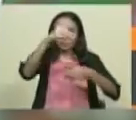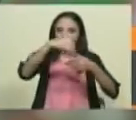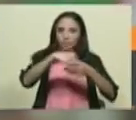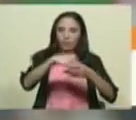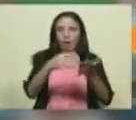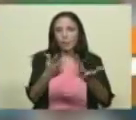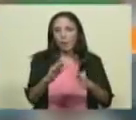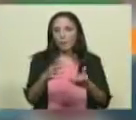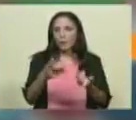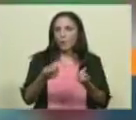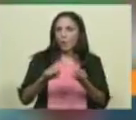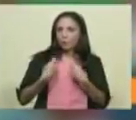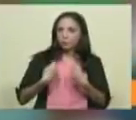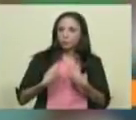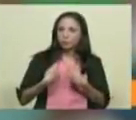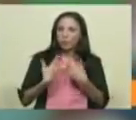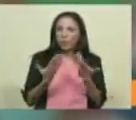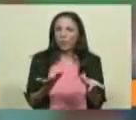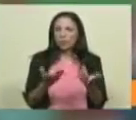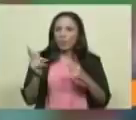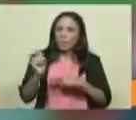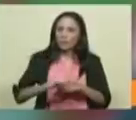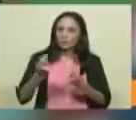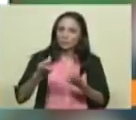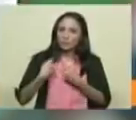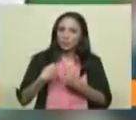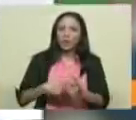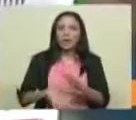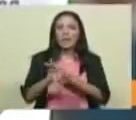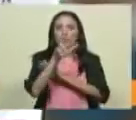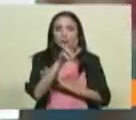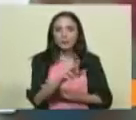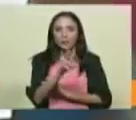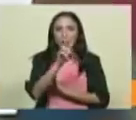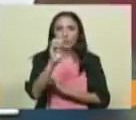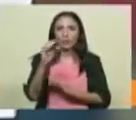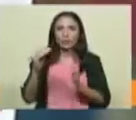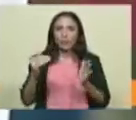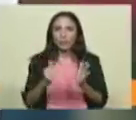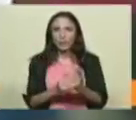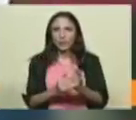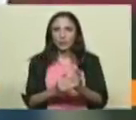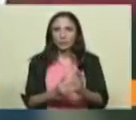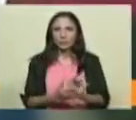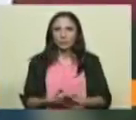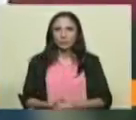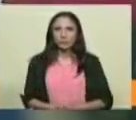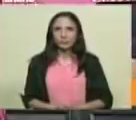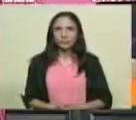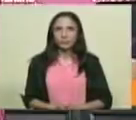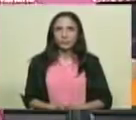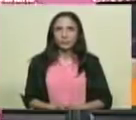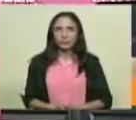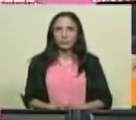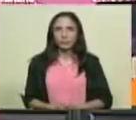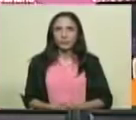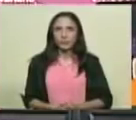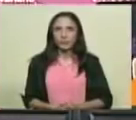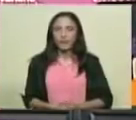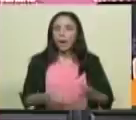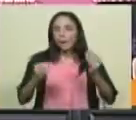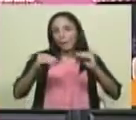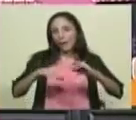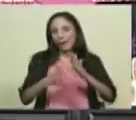estarías percibiendo mensualmente 320 mil bolívares, más los bonos que yo mensualmente